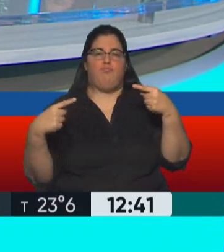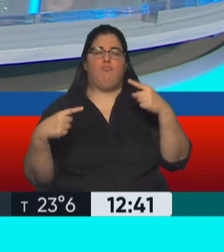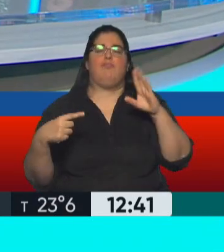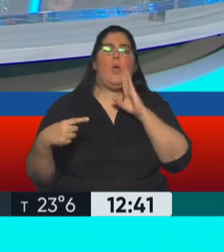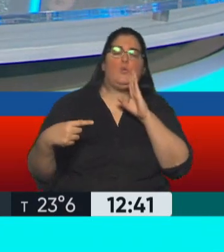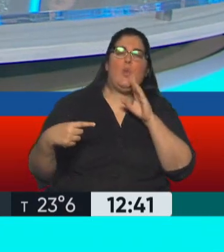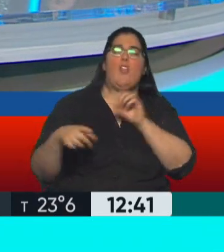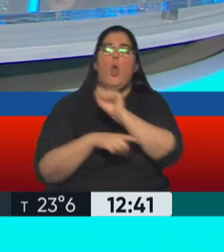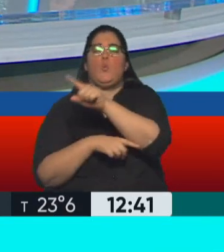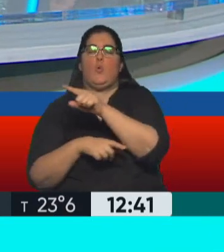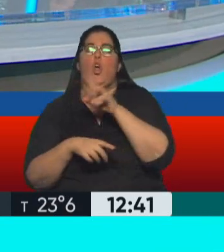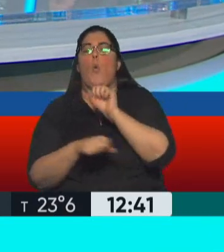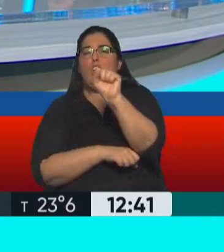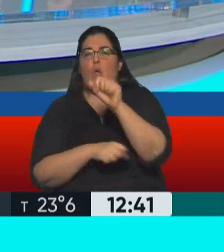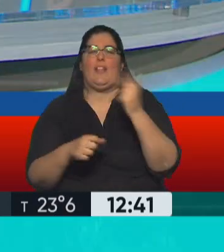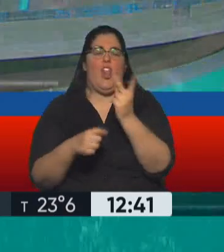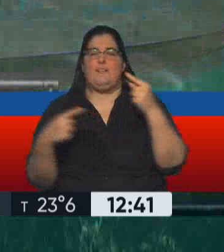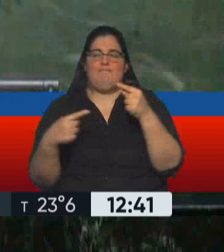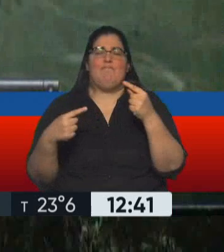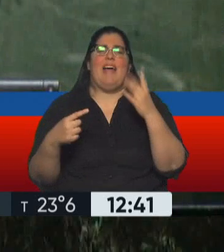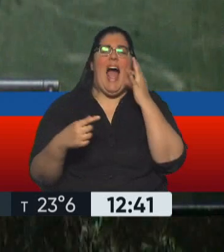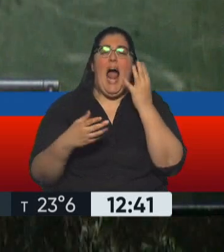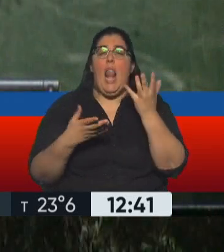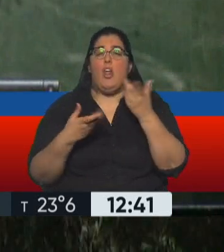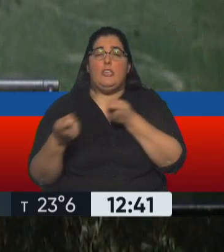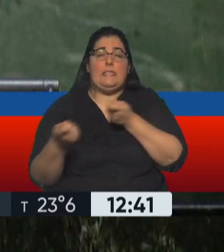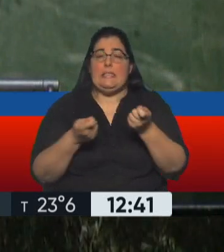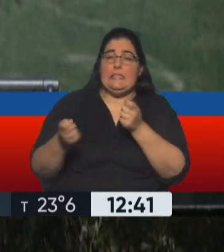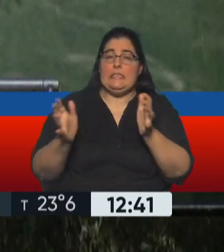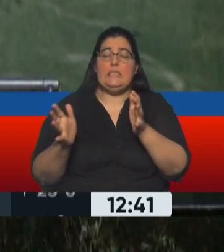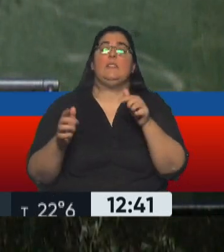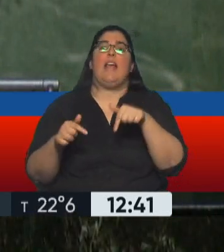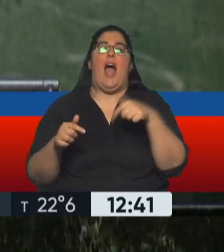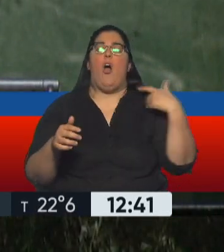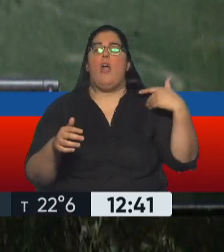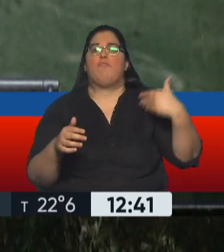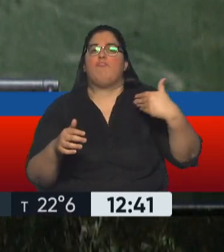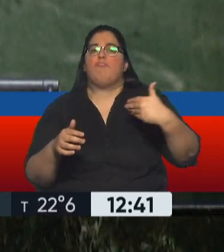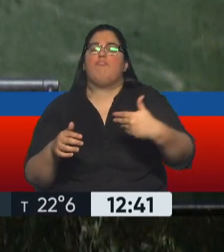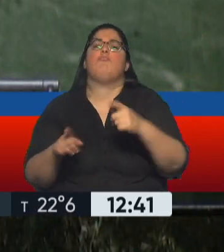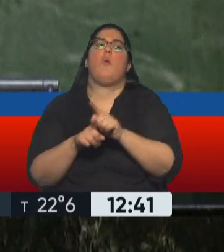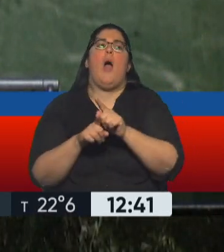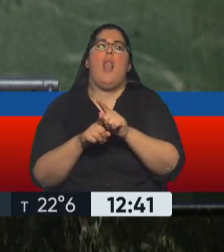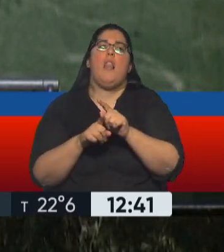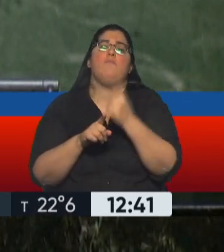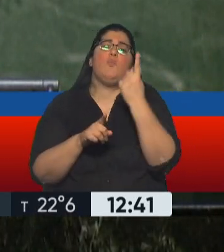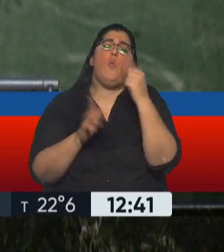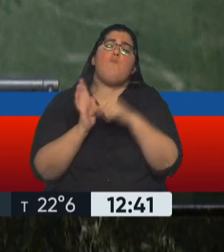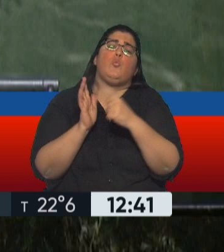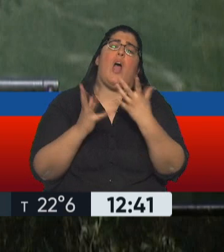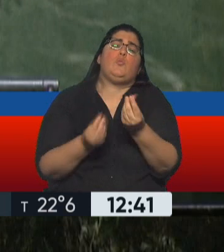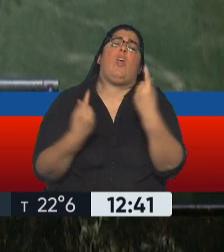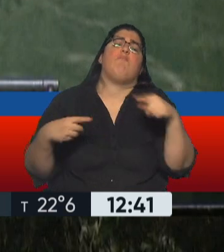Unión Soviética. Creo que contribuyó en buena medida a que no haya una conflagración o un conflicto bipolar entre Estados Unidos y la Unión